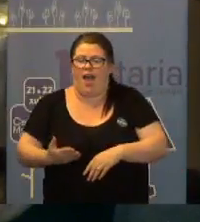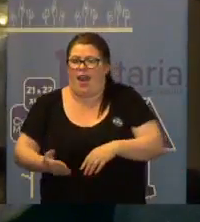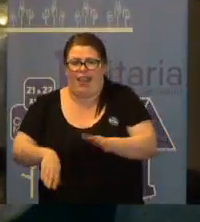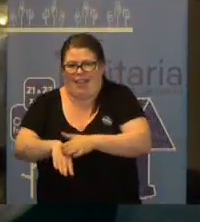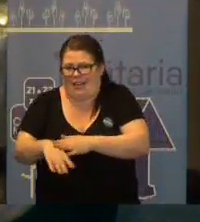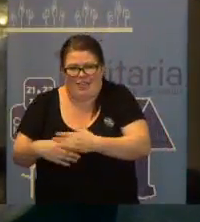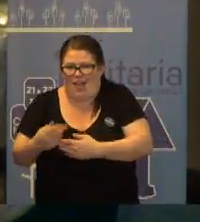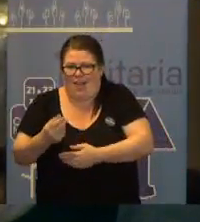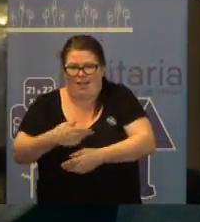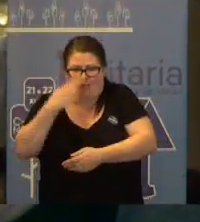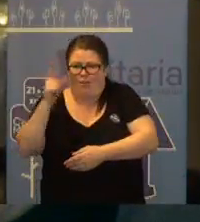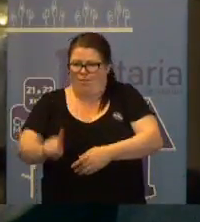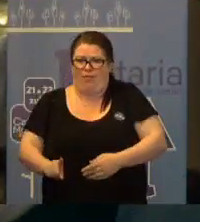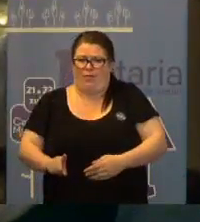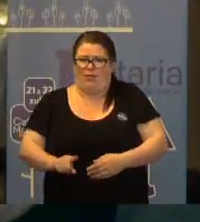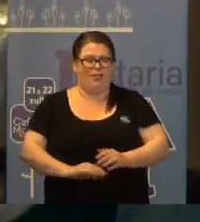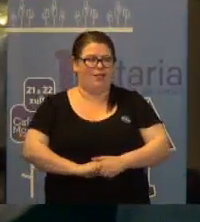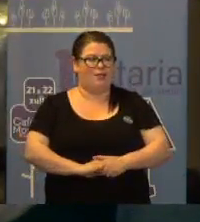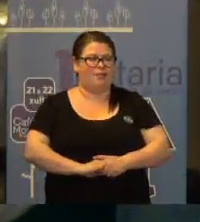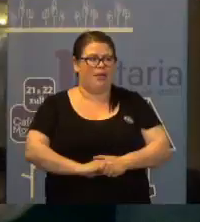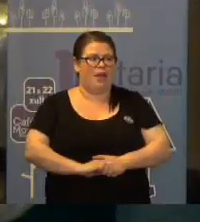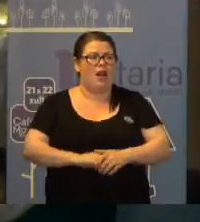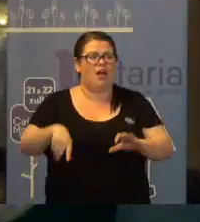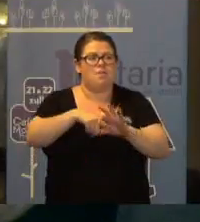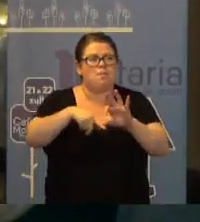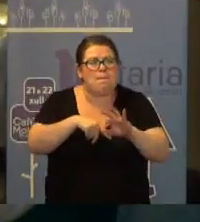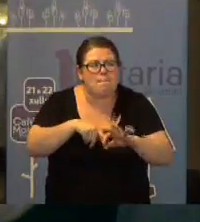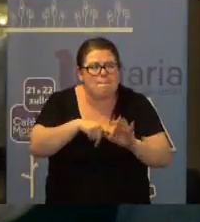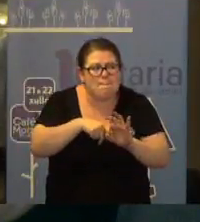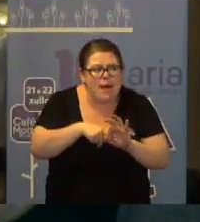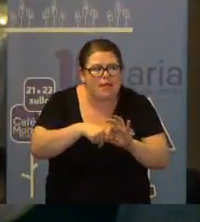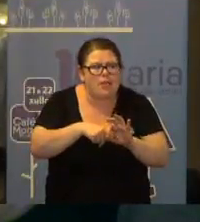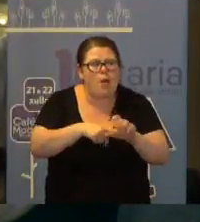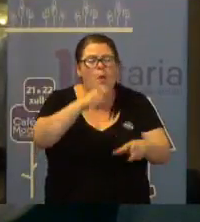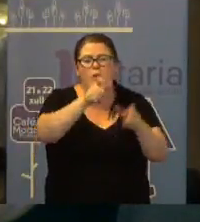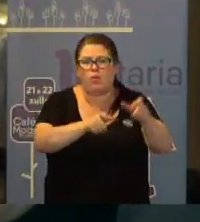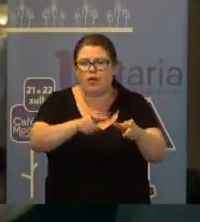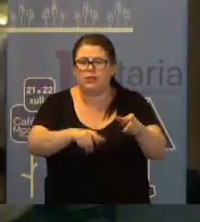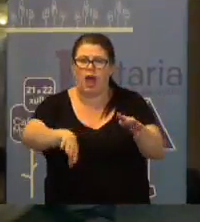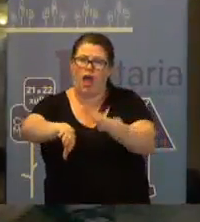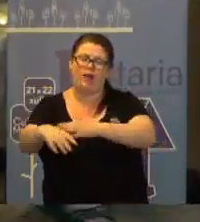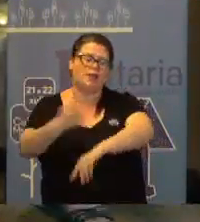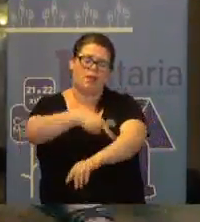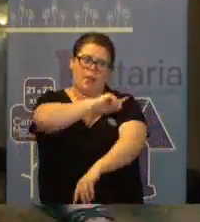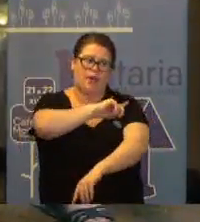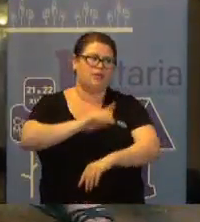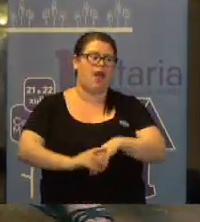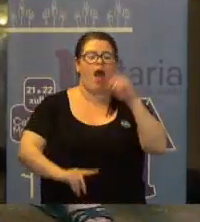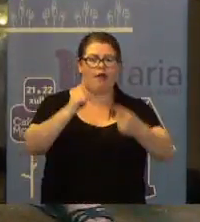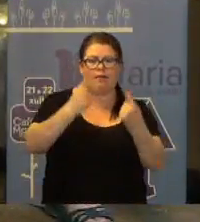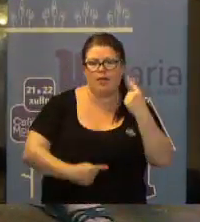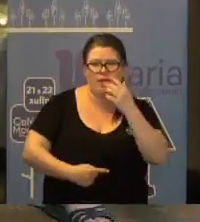importa. Ora, o espacio populista o ocupa a extrema dereita. A veces tampouco